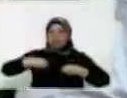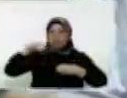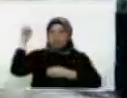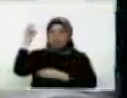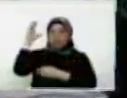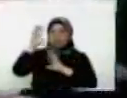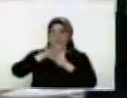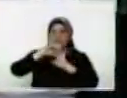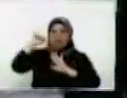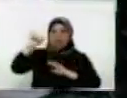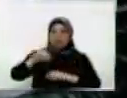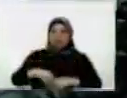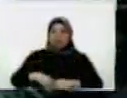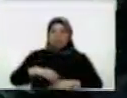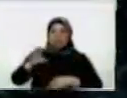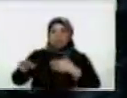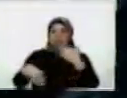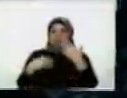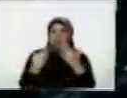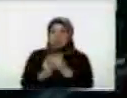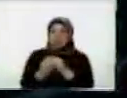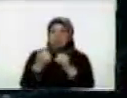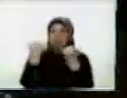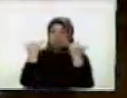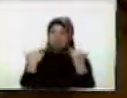Constituyente! ¡Que viva! ¡Hasta la victoria!